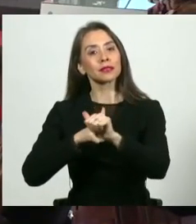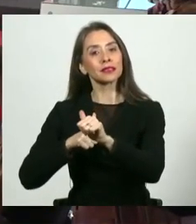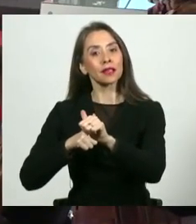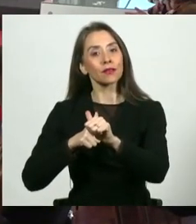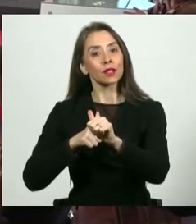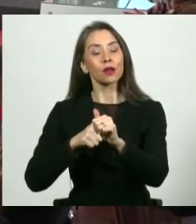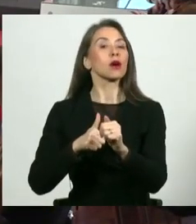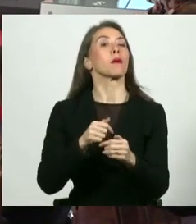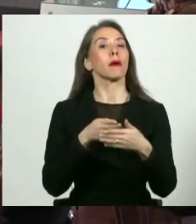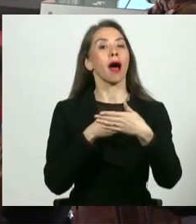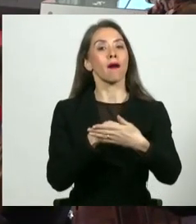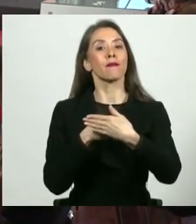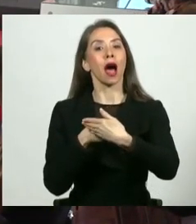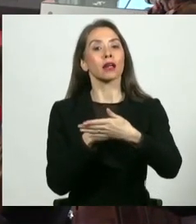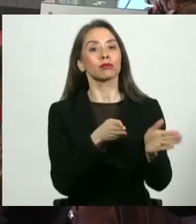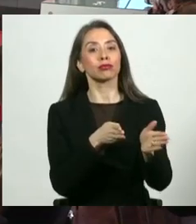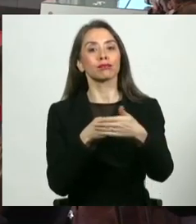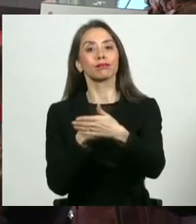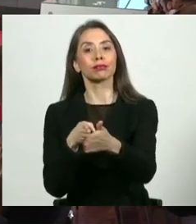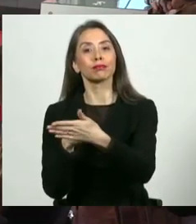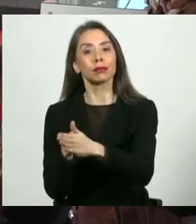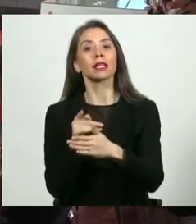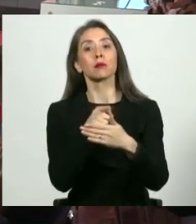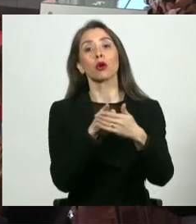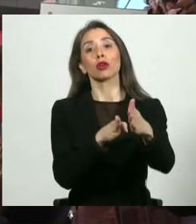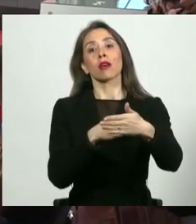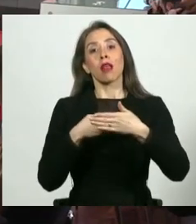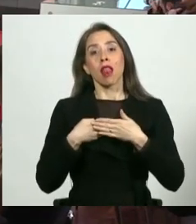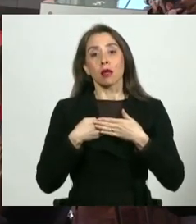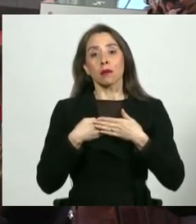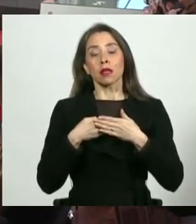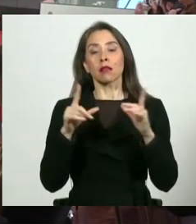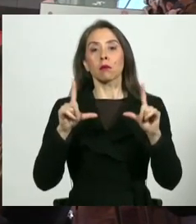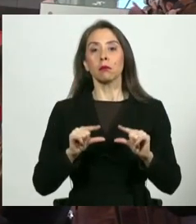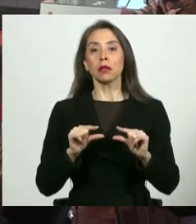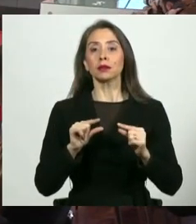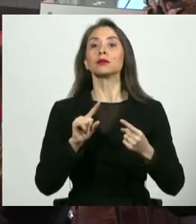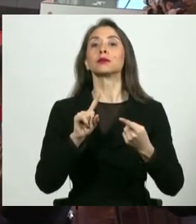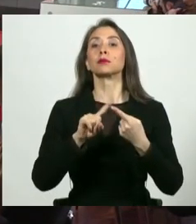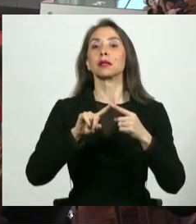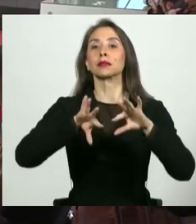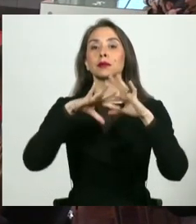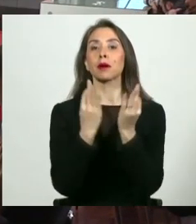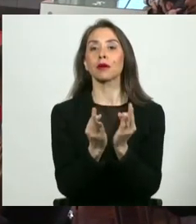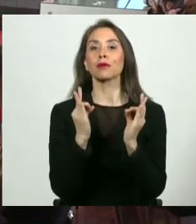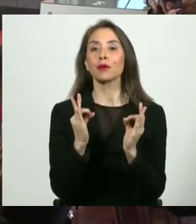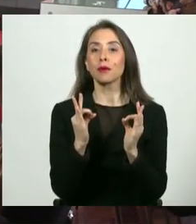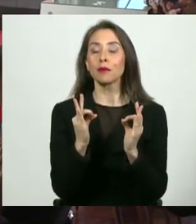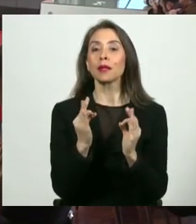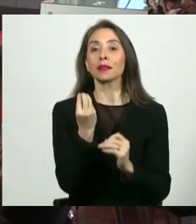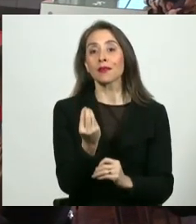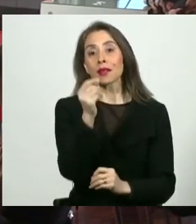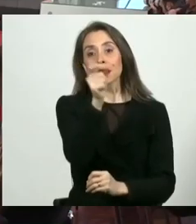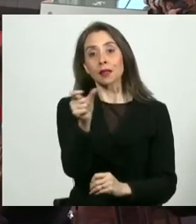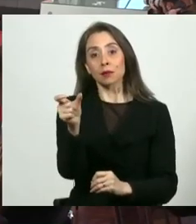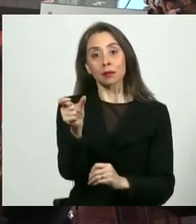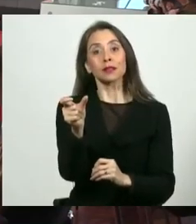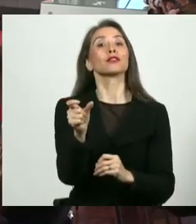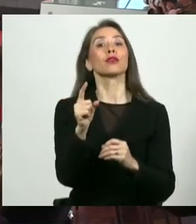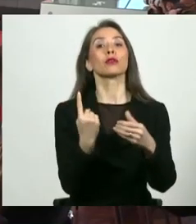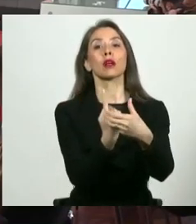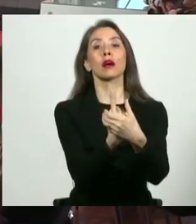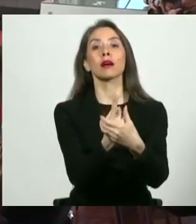para eliminar las barreras que impiden, limitan o restringen la participación plena y efectiva de este colectivo en el mundo